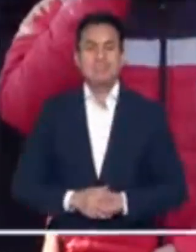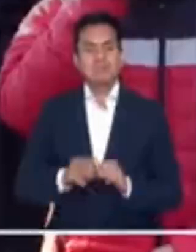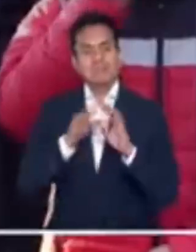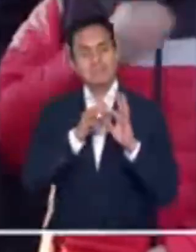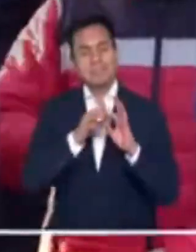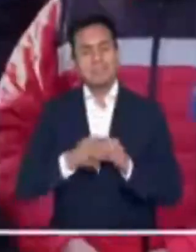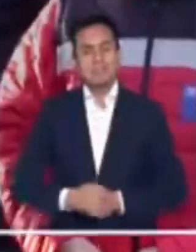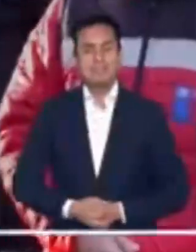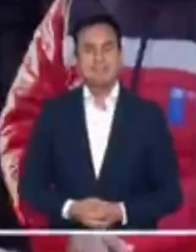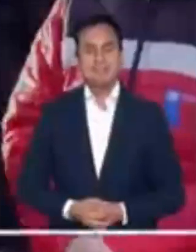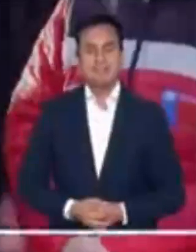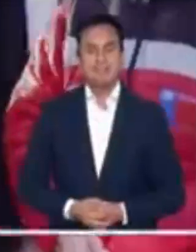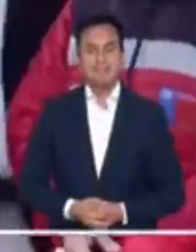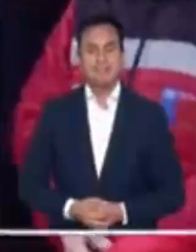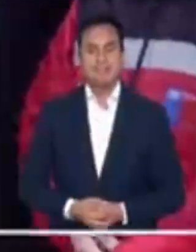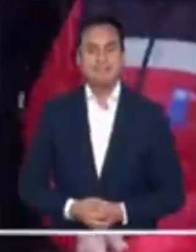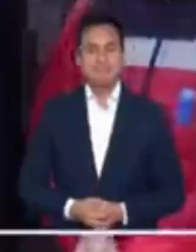Muchas gracias.